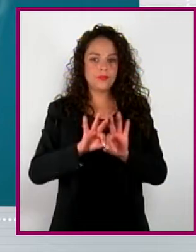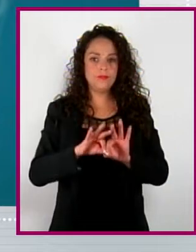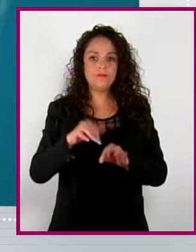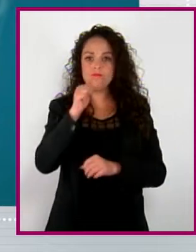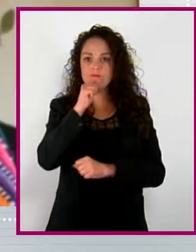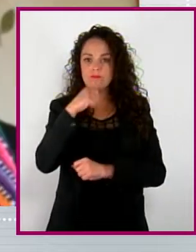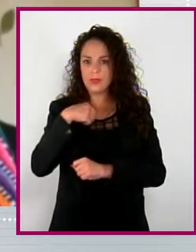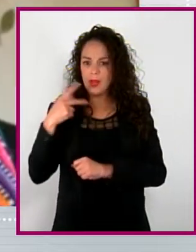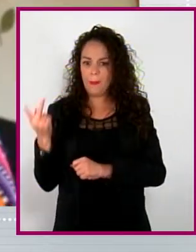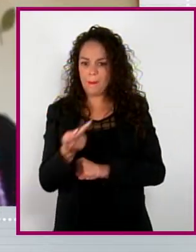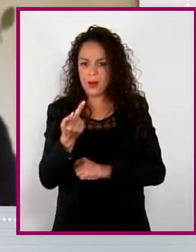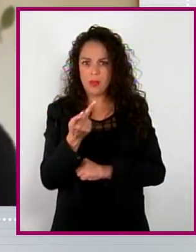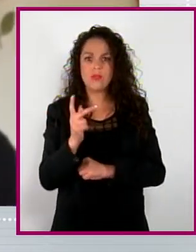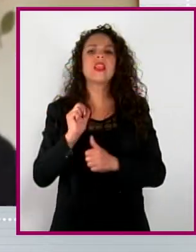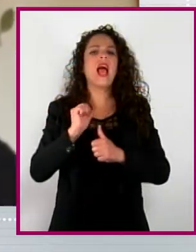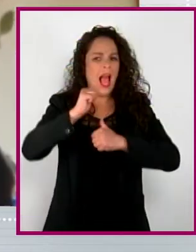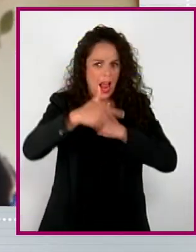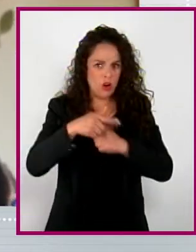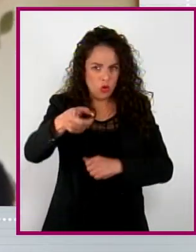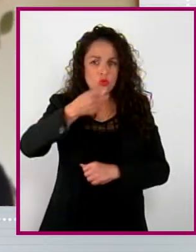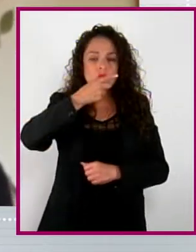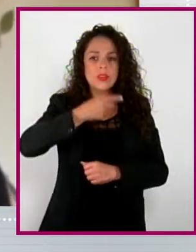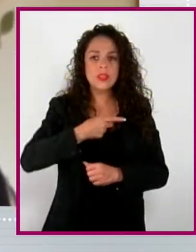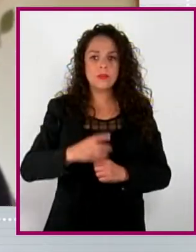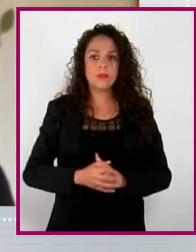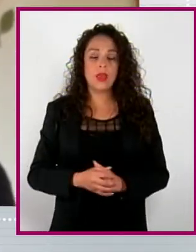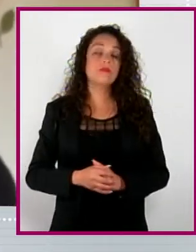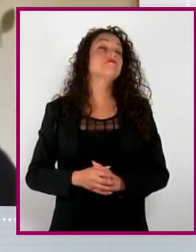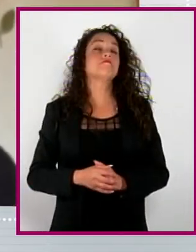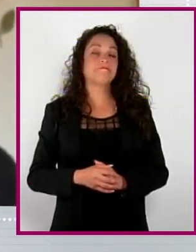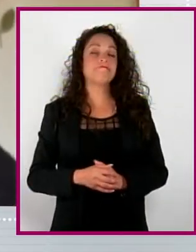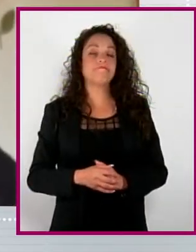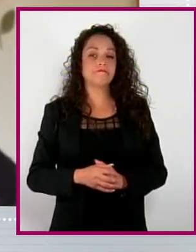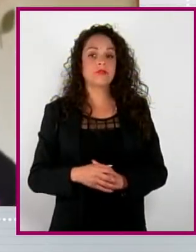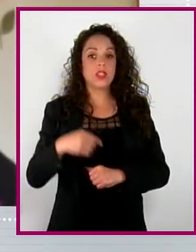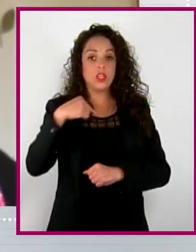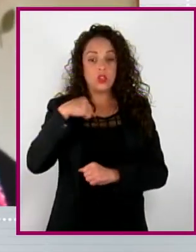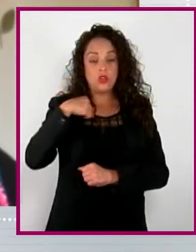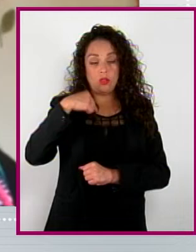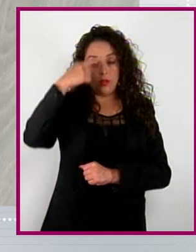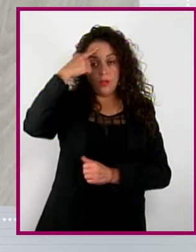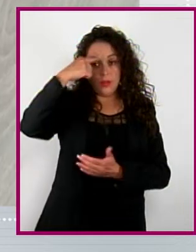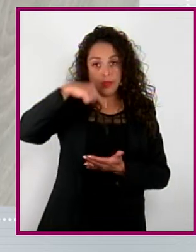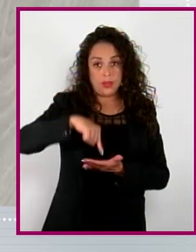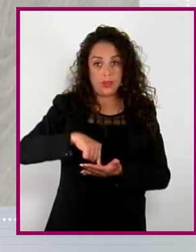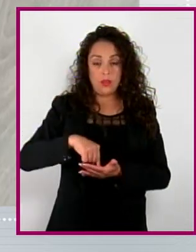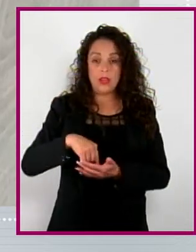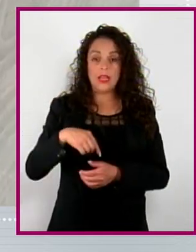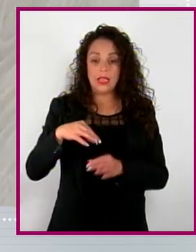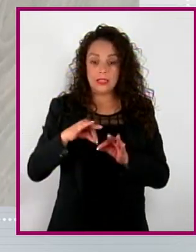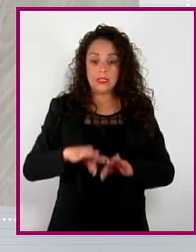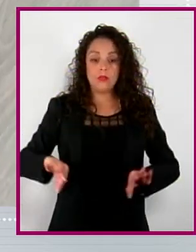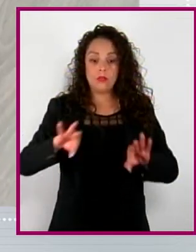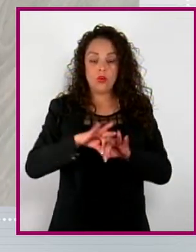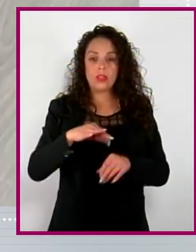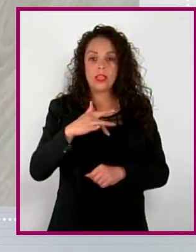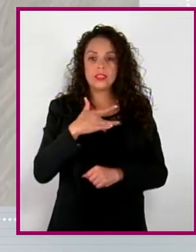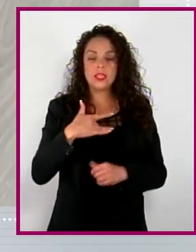preguntado? Considero que es importante confiar y saber que